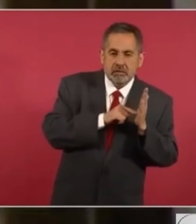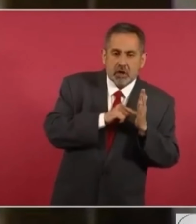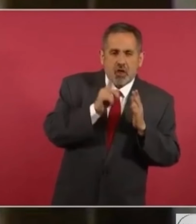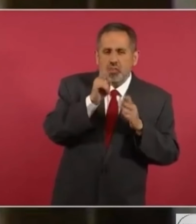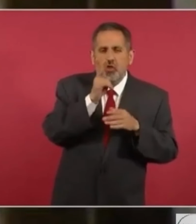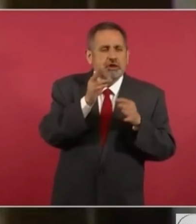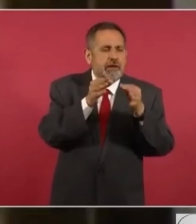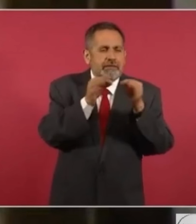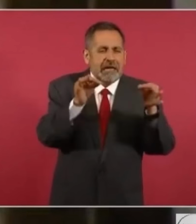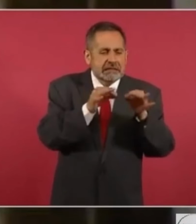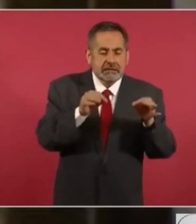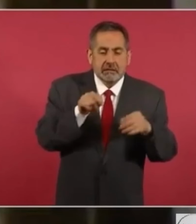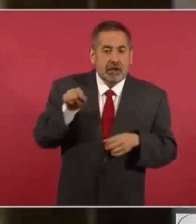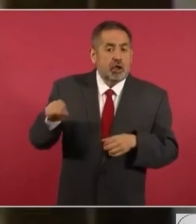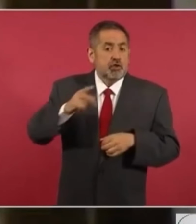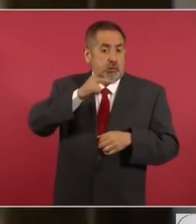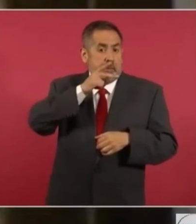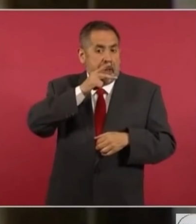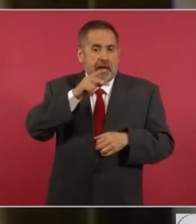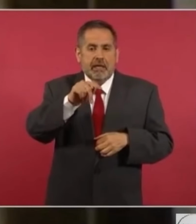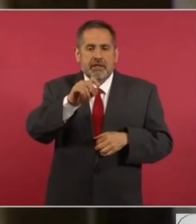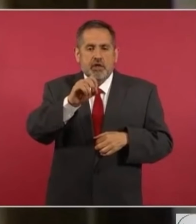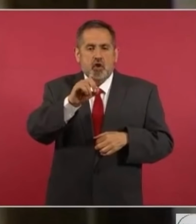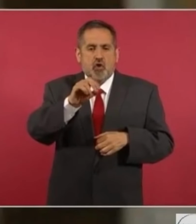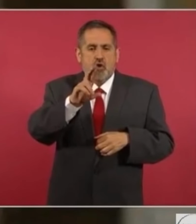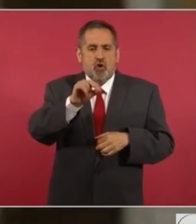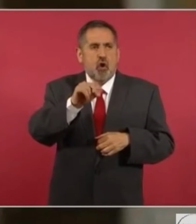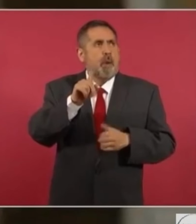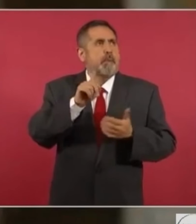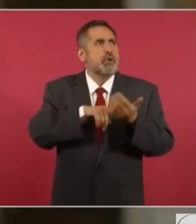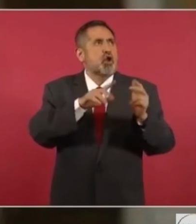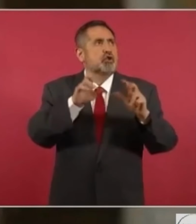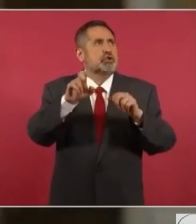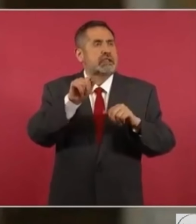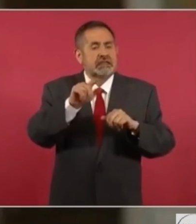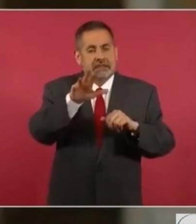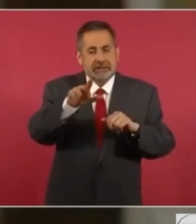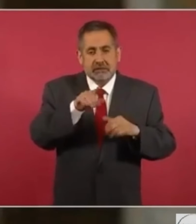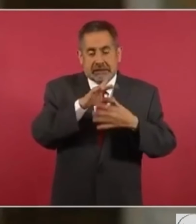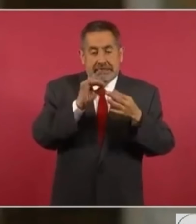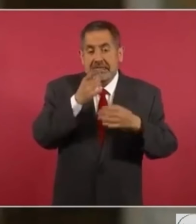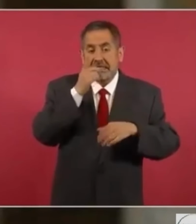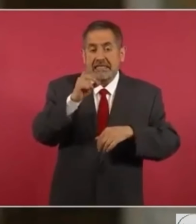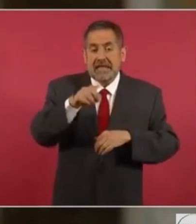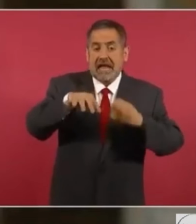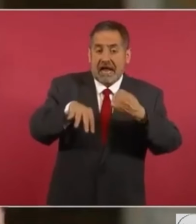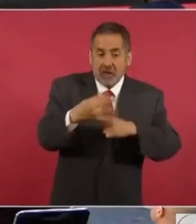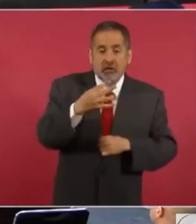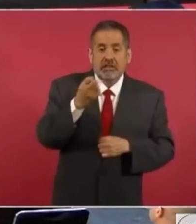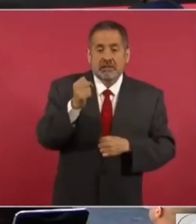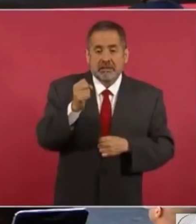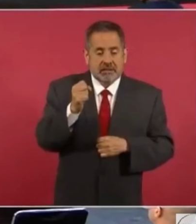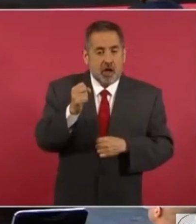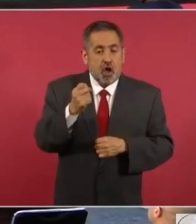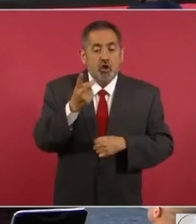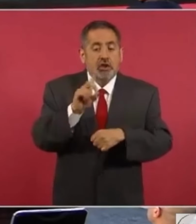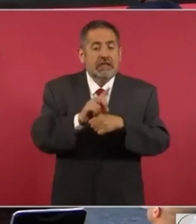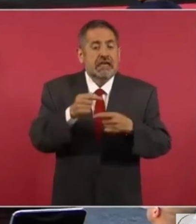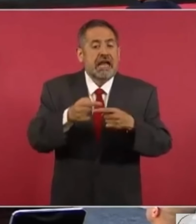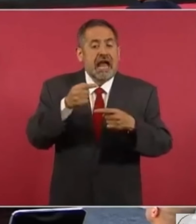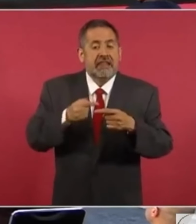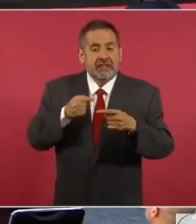2 líneas de su padre, Teodoro Flores, de 1875, del 14 de septiembre, o sea, 2 días antes